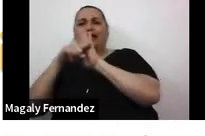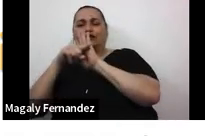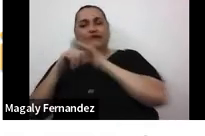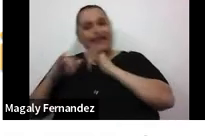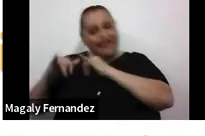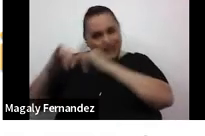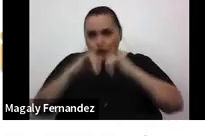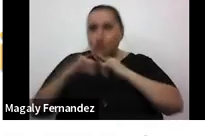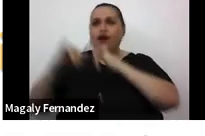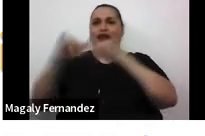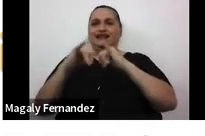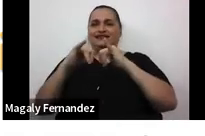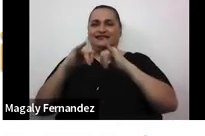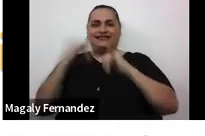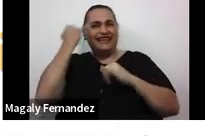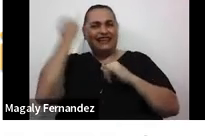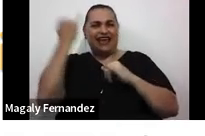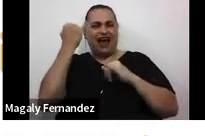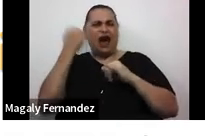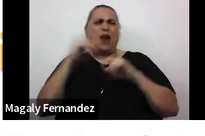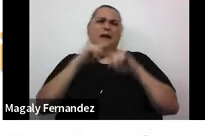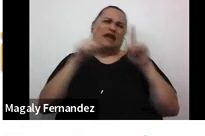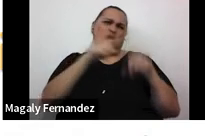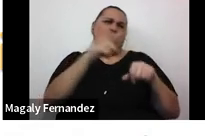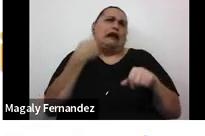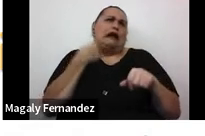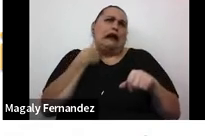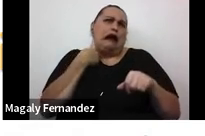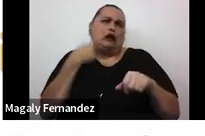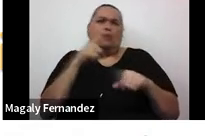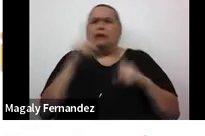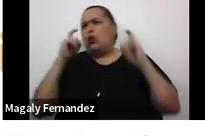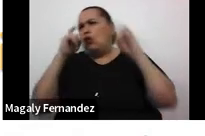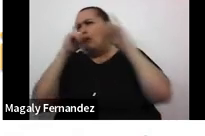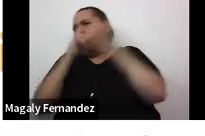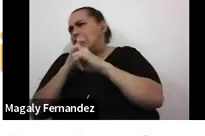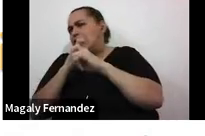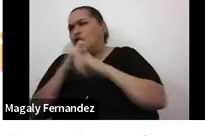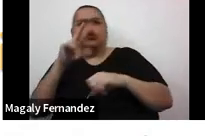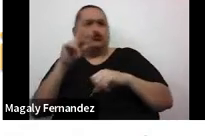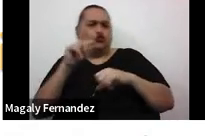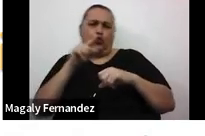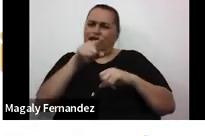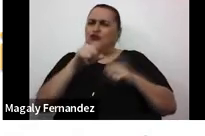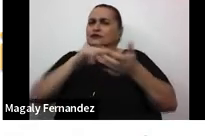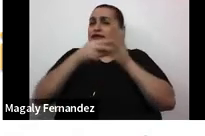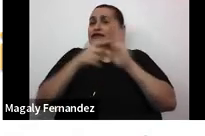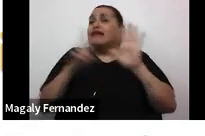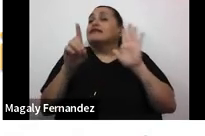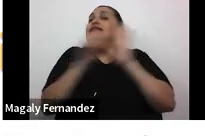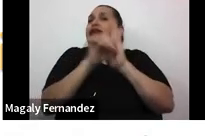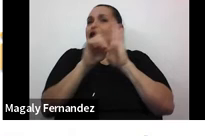es tener en la idea es no es como Ay pero que claro que sale pero que complicado que es bueno es que son asunto de derechos no